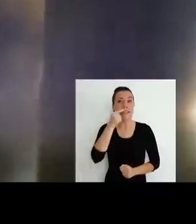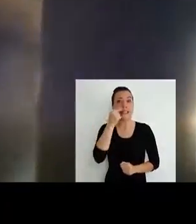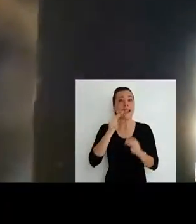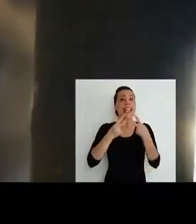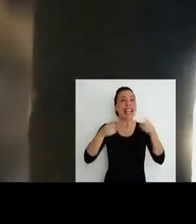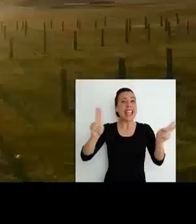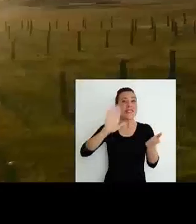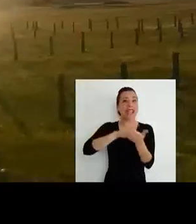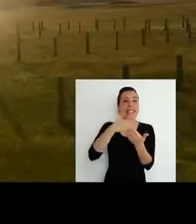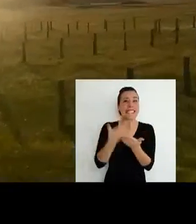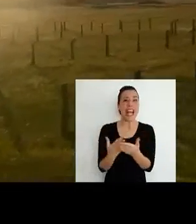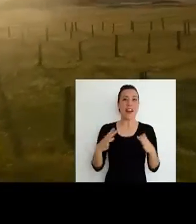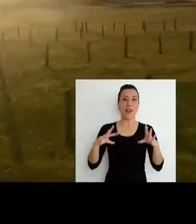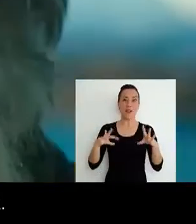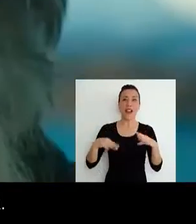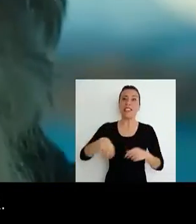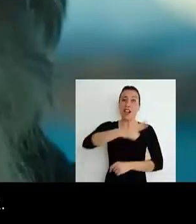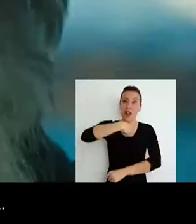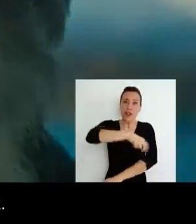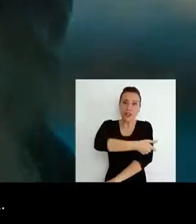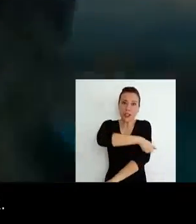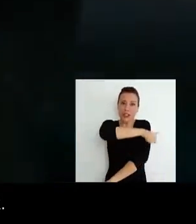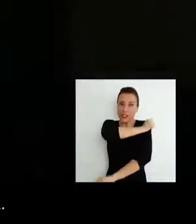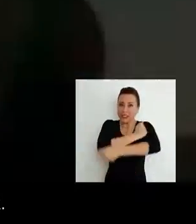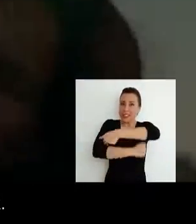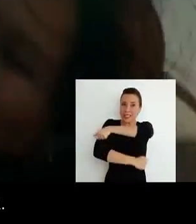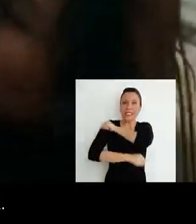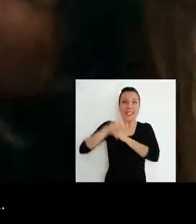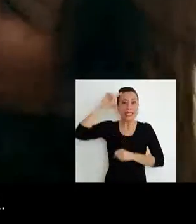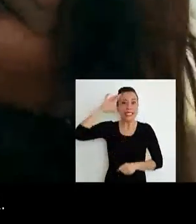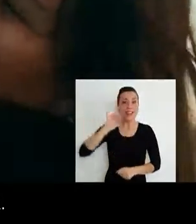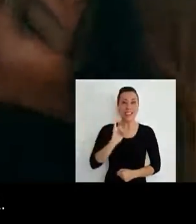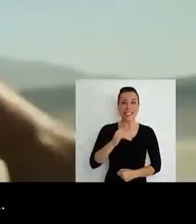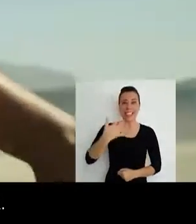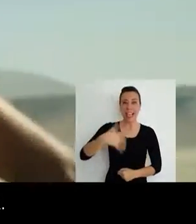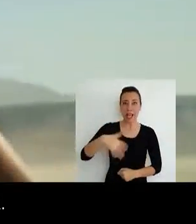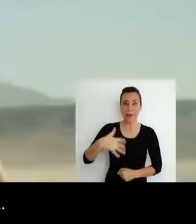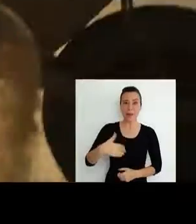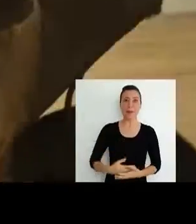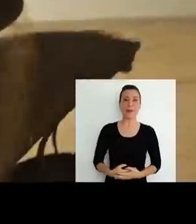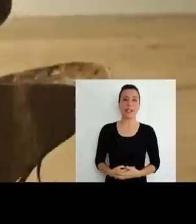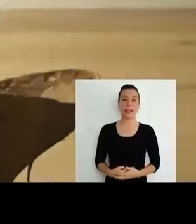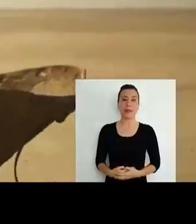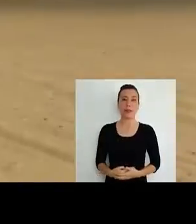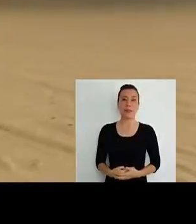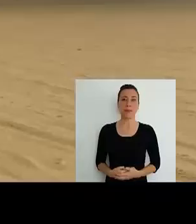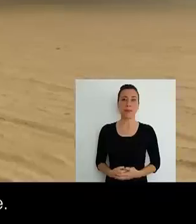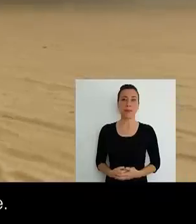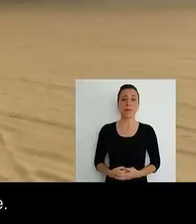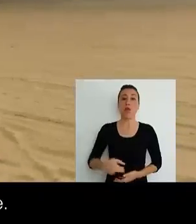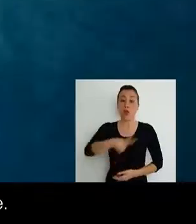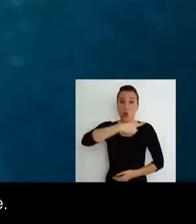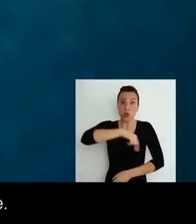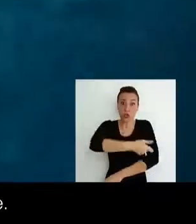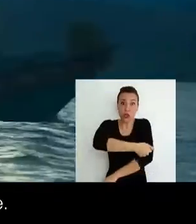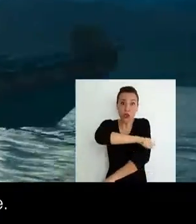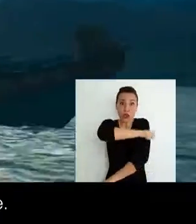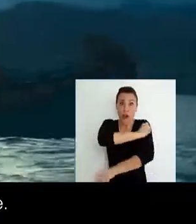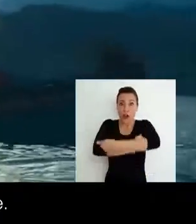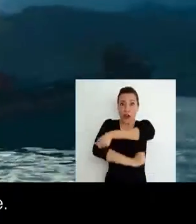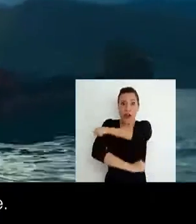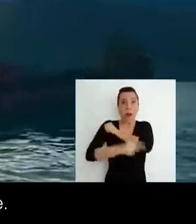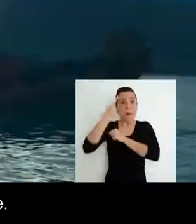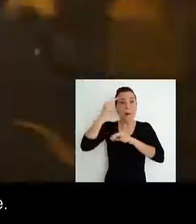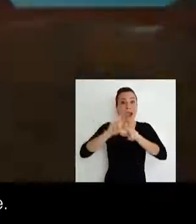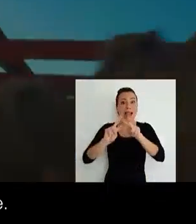winkler de bolt y gay y hakim ya jean ni comer caldo múltiple y no se